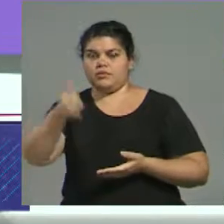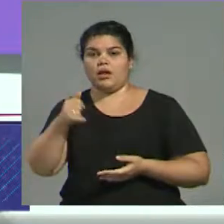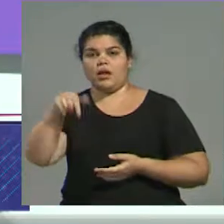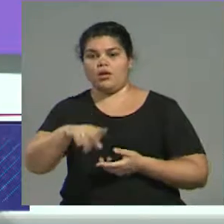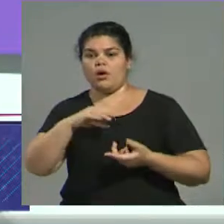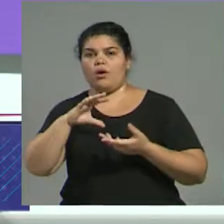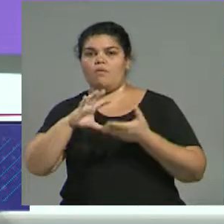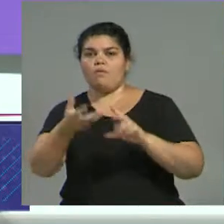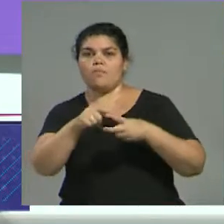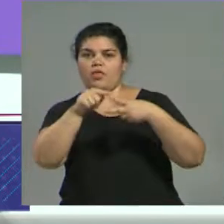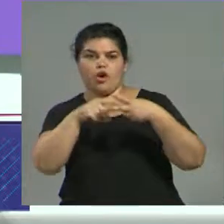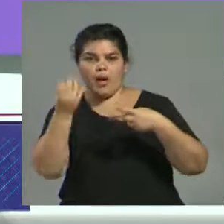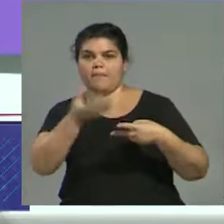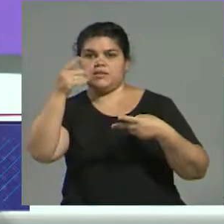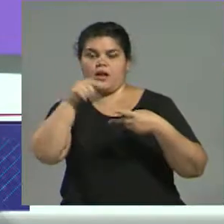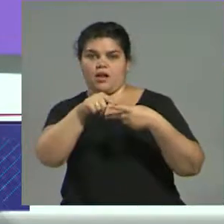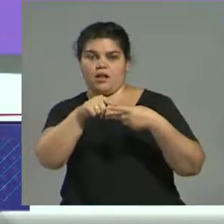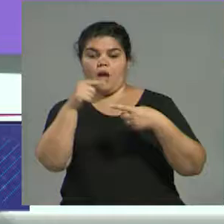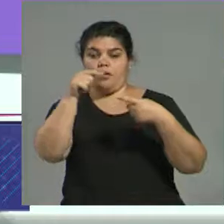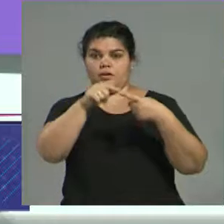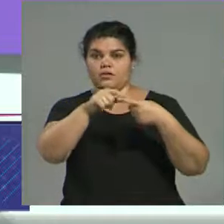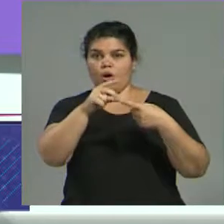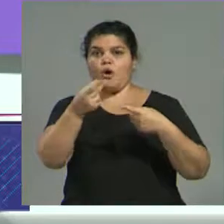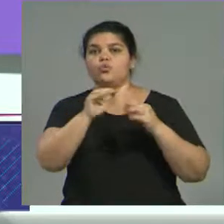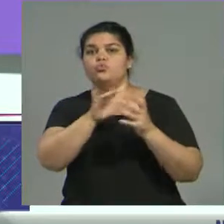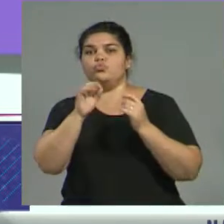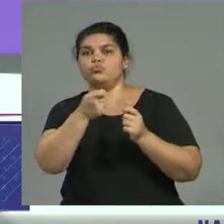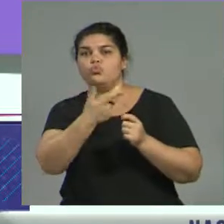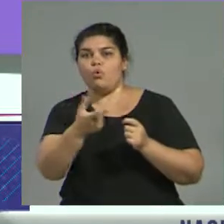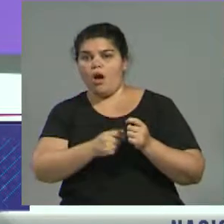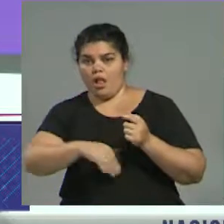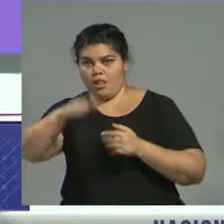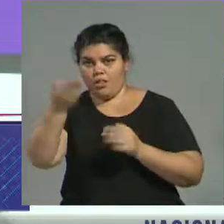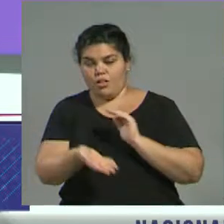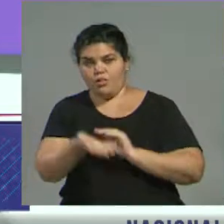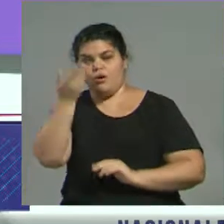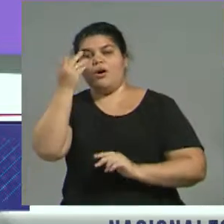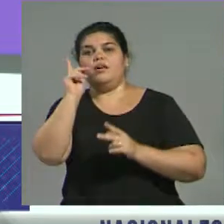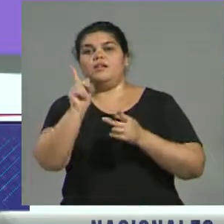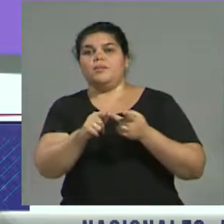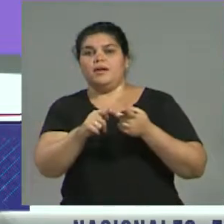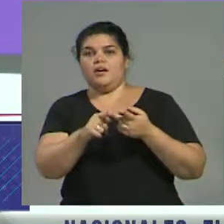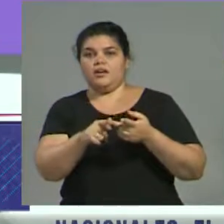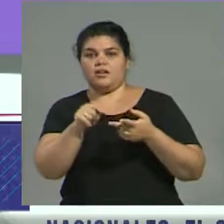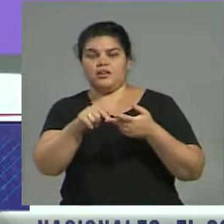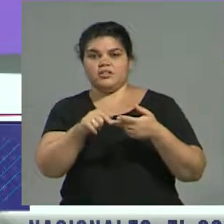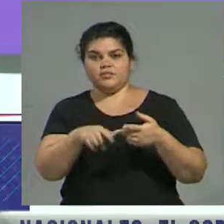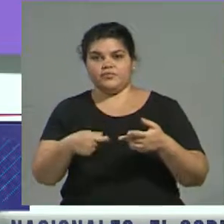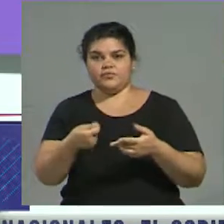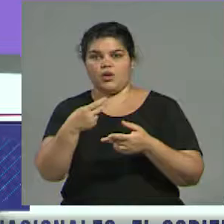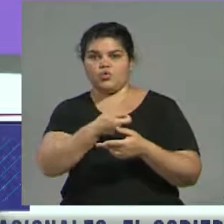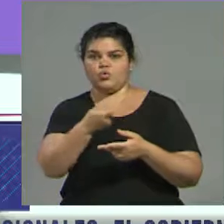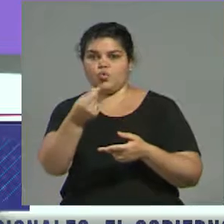dos situaciones particulares. Una tiene que ver con lo que es un aumento salarial y otra tiene que ver con lo que es una recomposición salarial. La mayoría